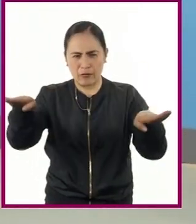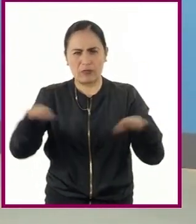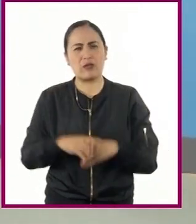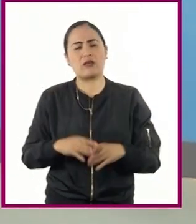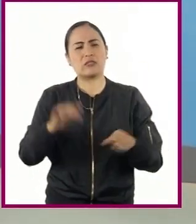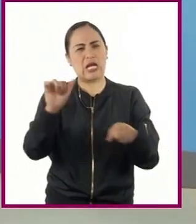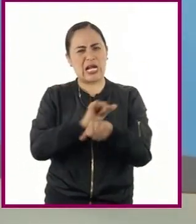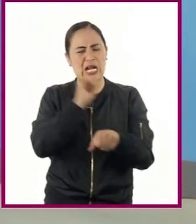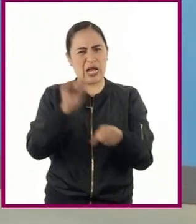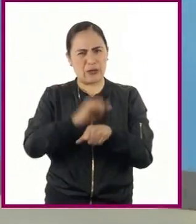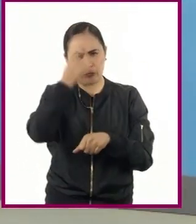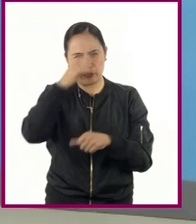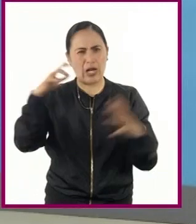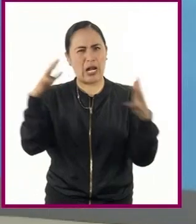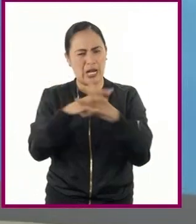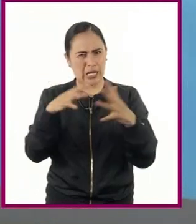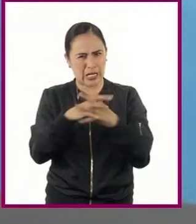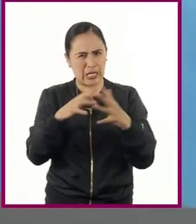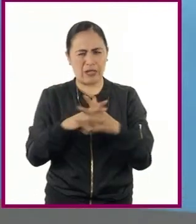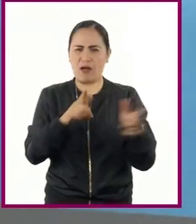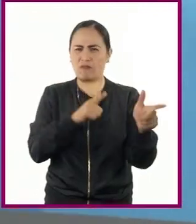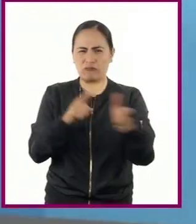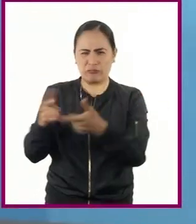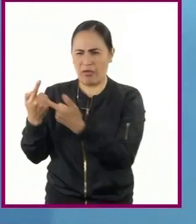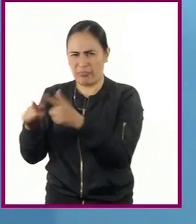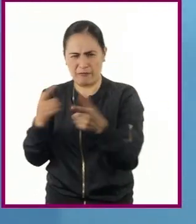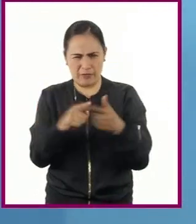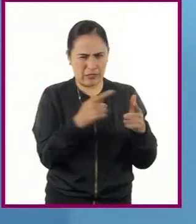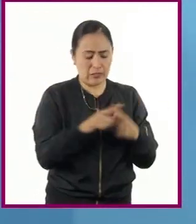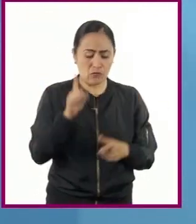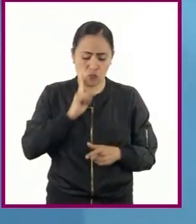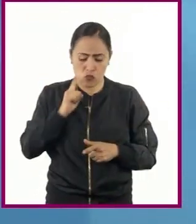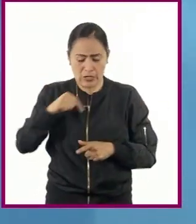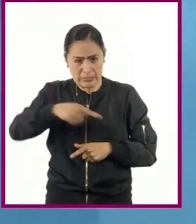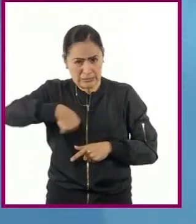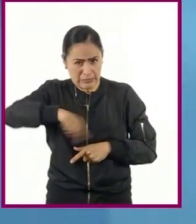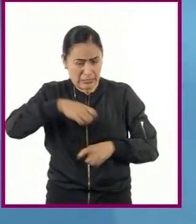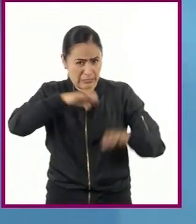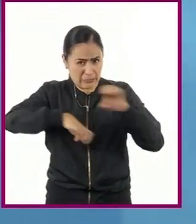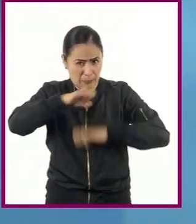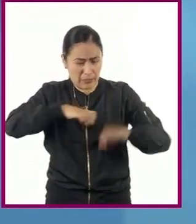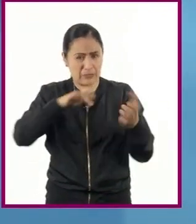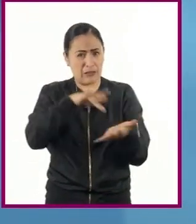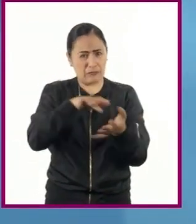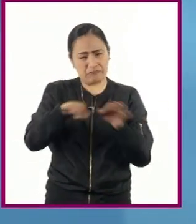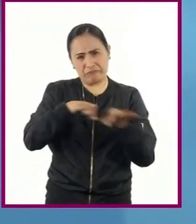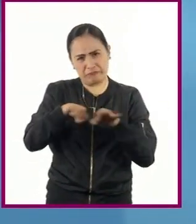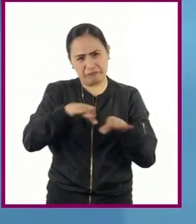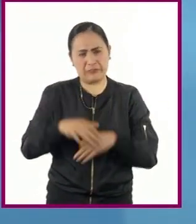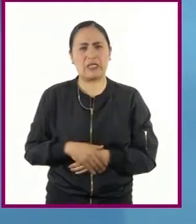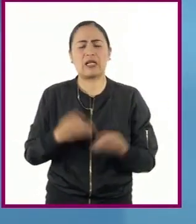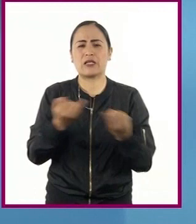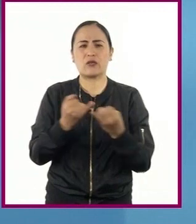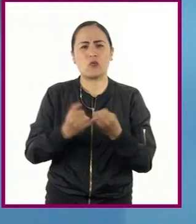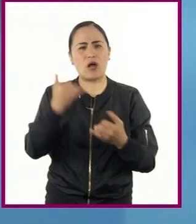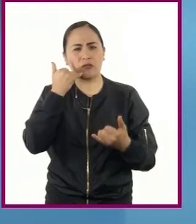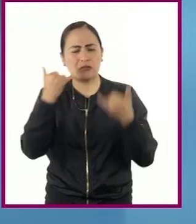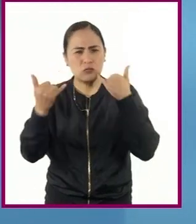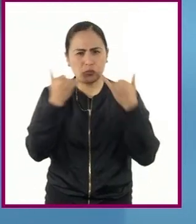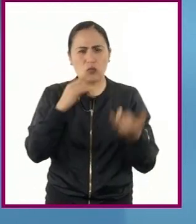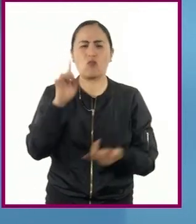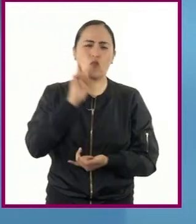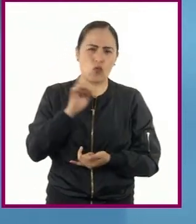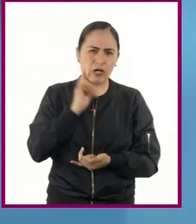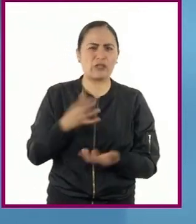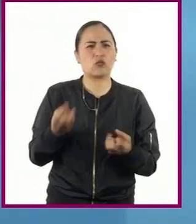combate, armas y municiones, así como en los servicios telegráficos y telefónicos. Más de 310,000